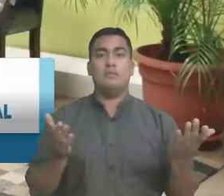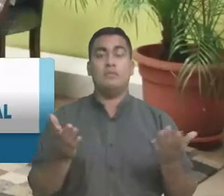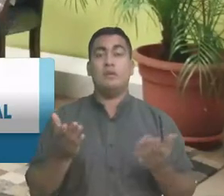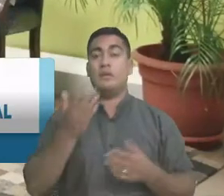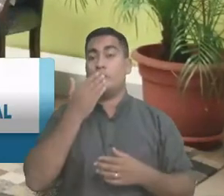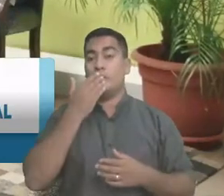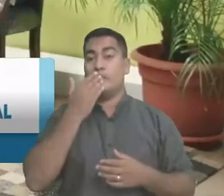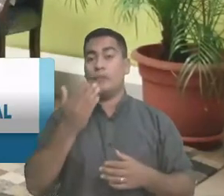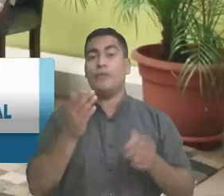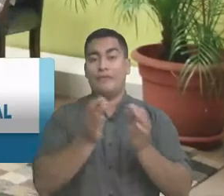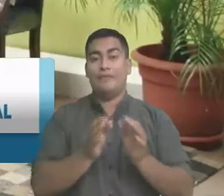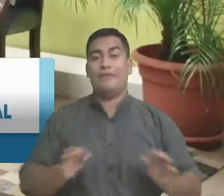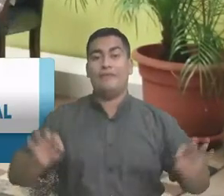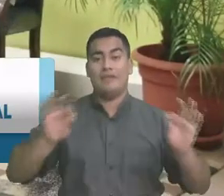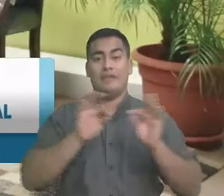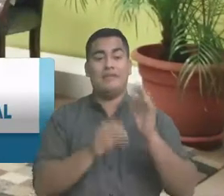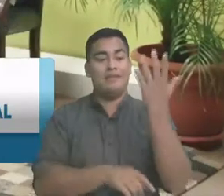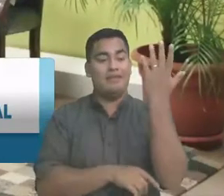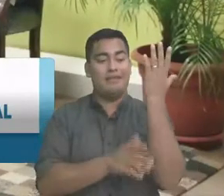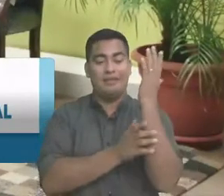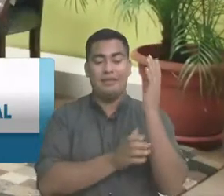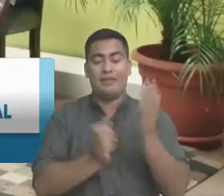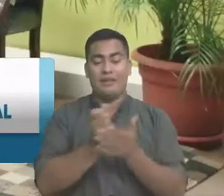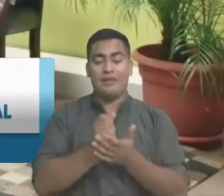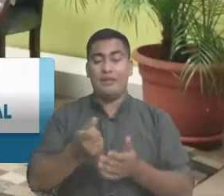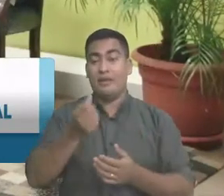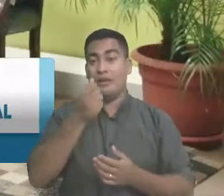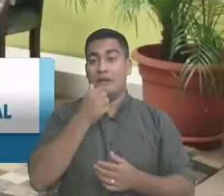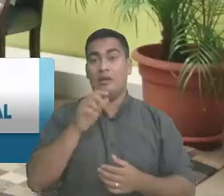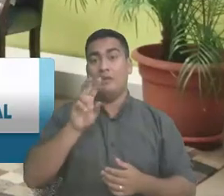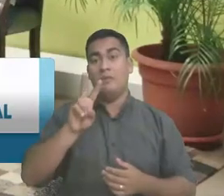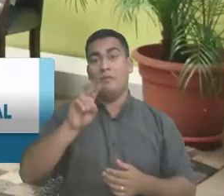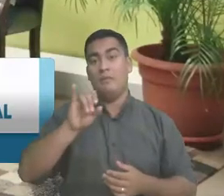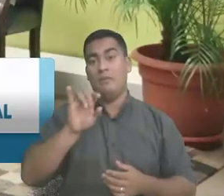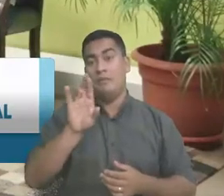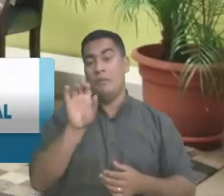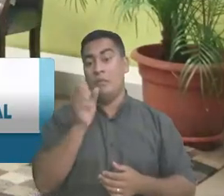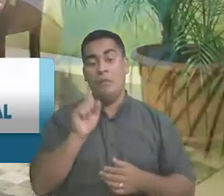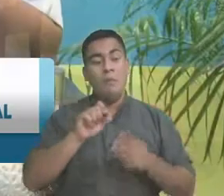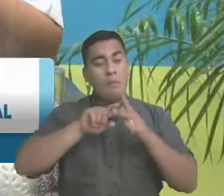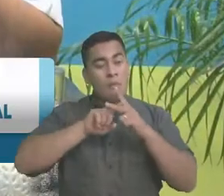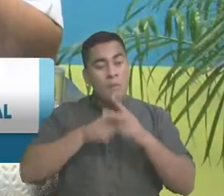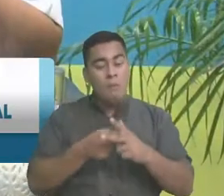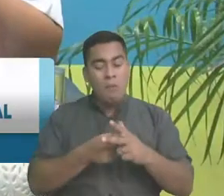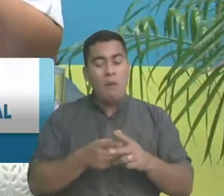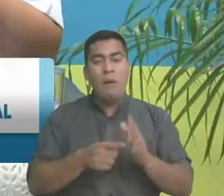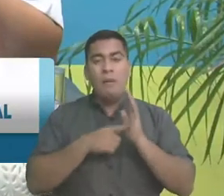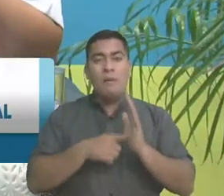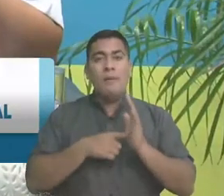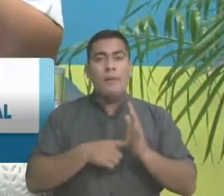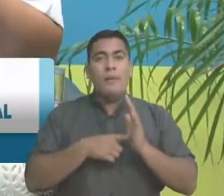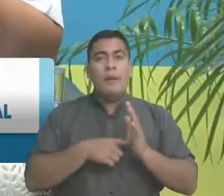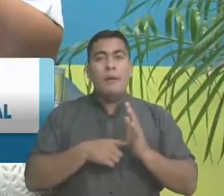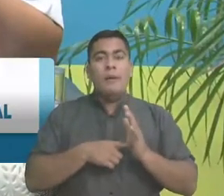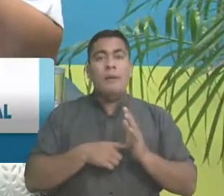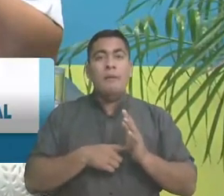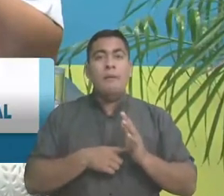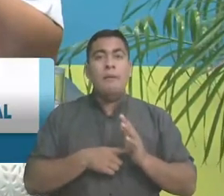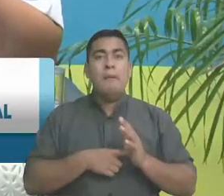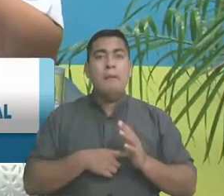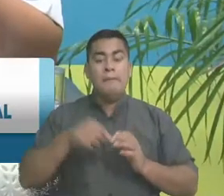bueno tratarlo con la fitoterapia cuando el virus está iniciando. Así es. O sea, si por ejemplo a mí